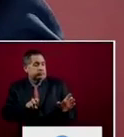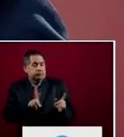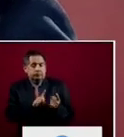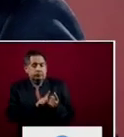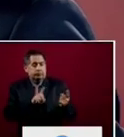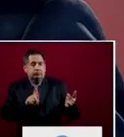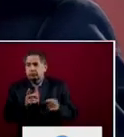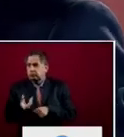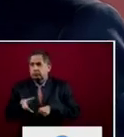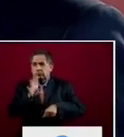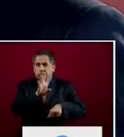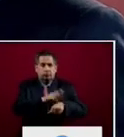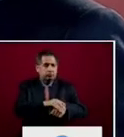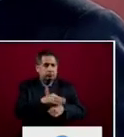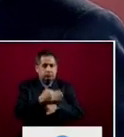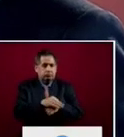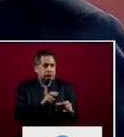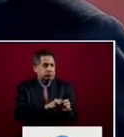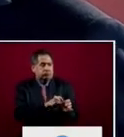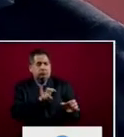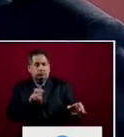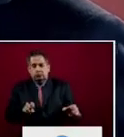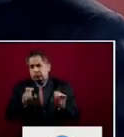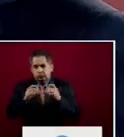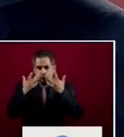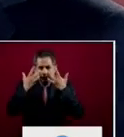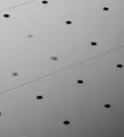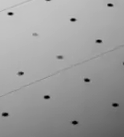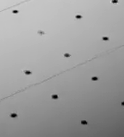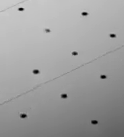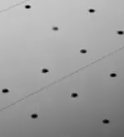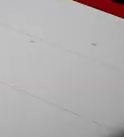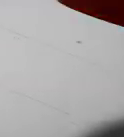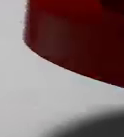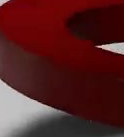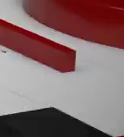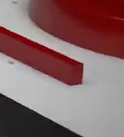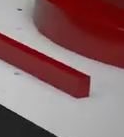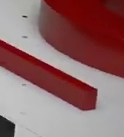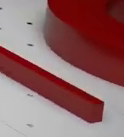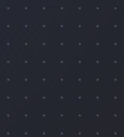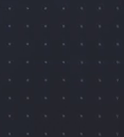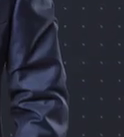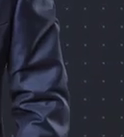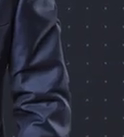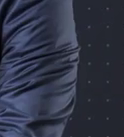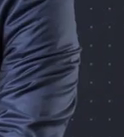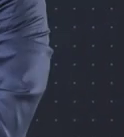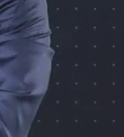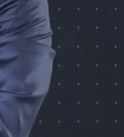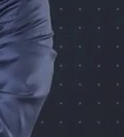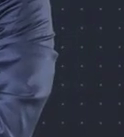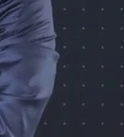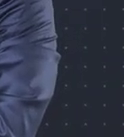pedir licencia o renunciar. Imagen Noticias con Ciro Gómez